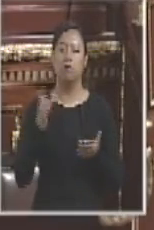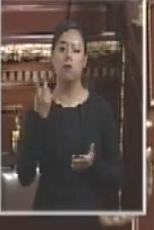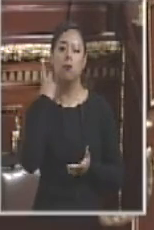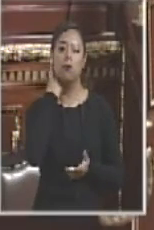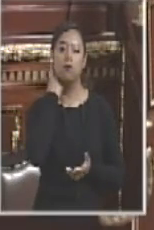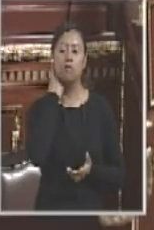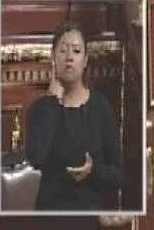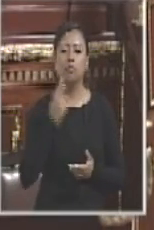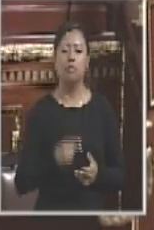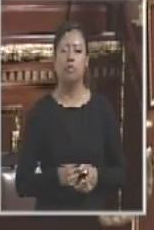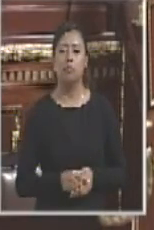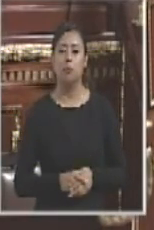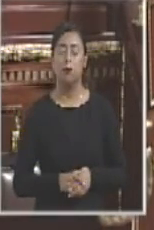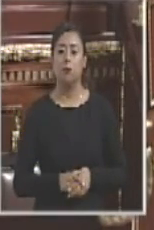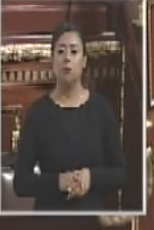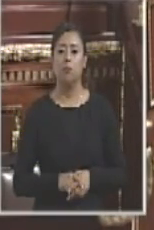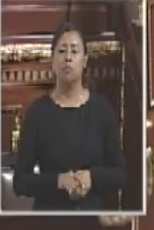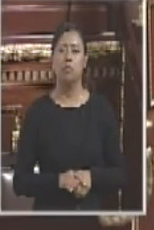diputado.